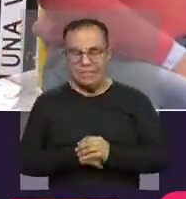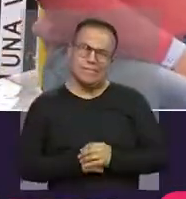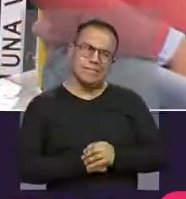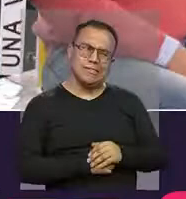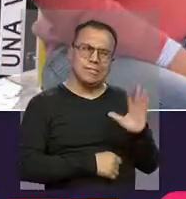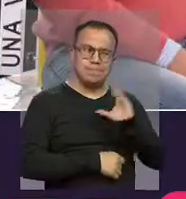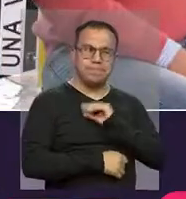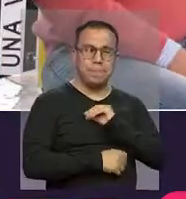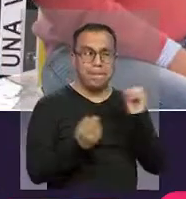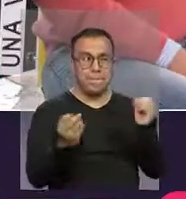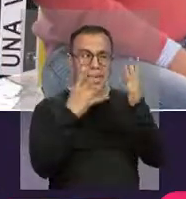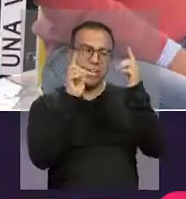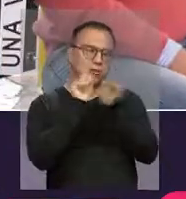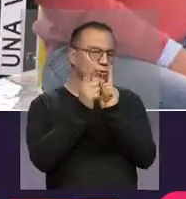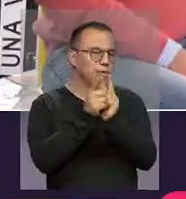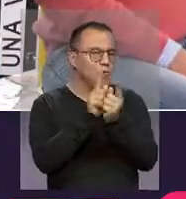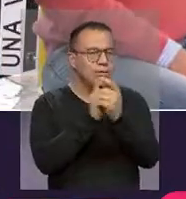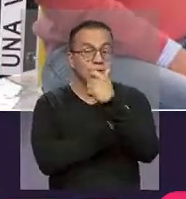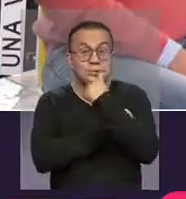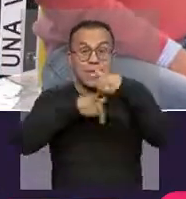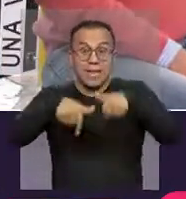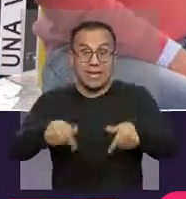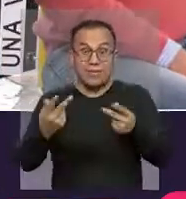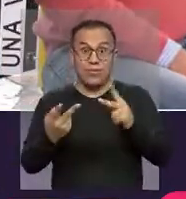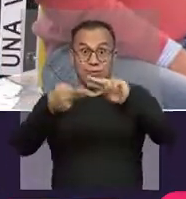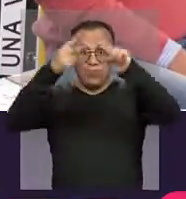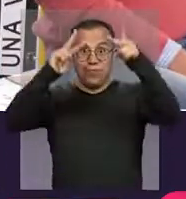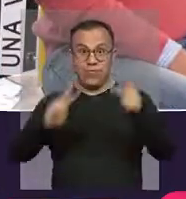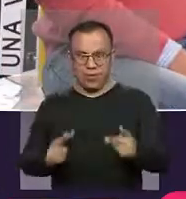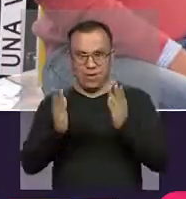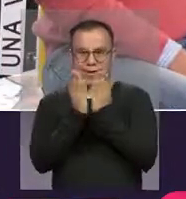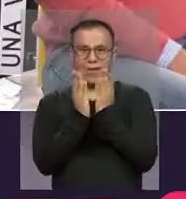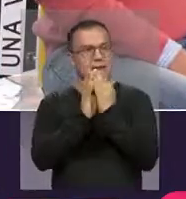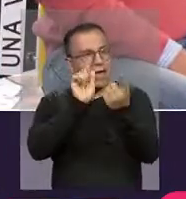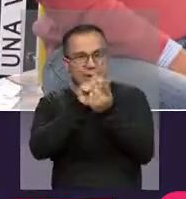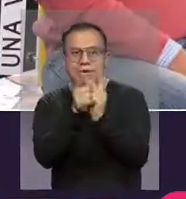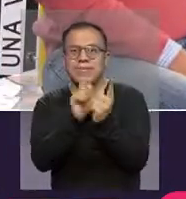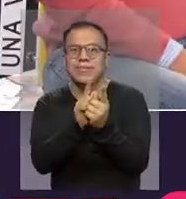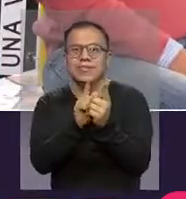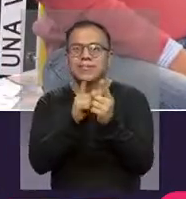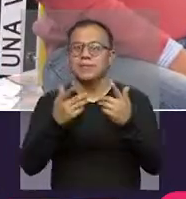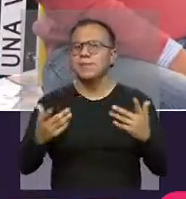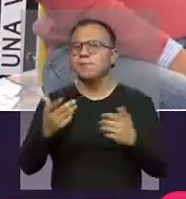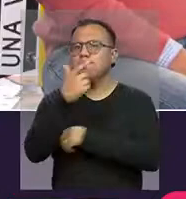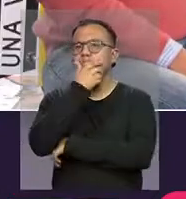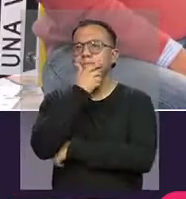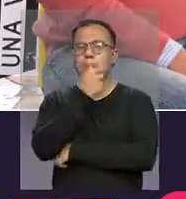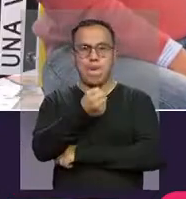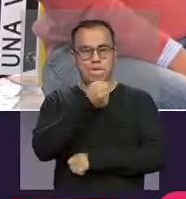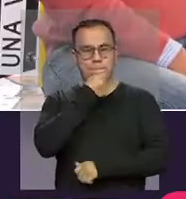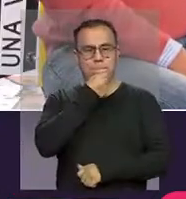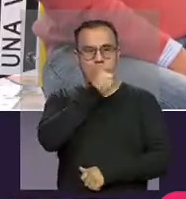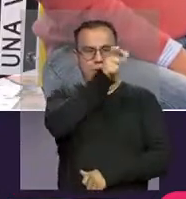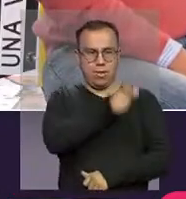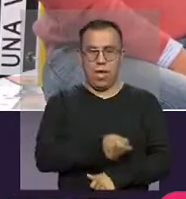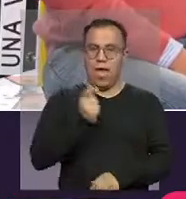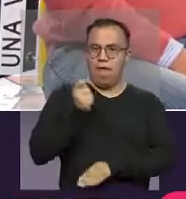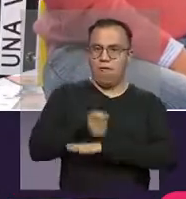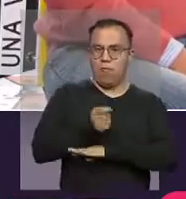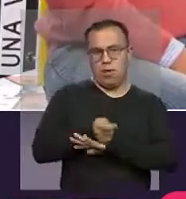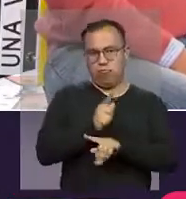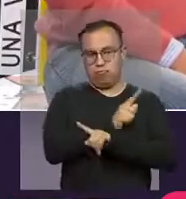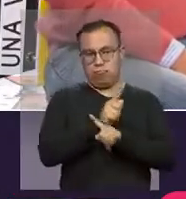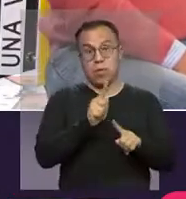pueden ser los reencuentros como estos que estamos teniendo en la Filbo, que es una Filbo de reencuentros. Un periodista, un abogado que no